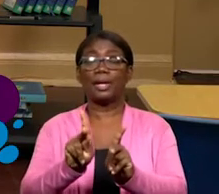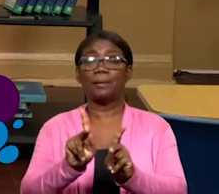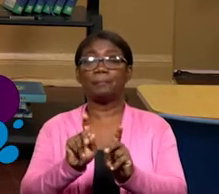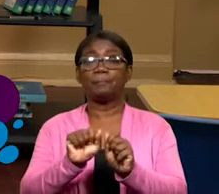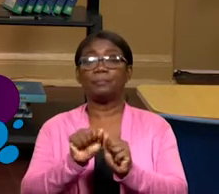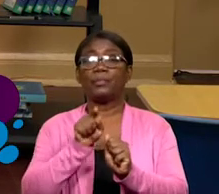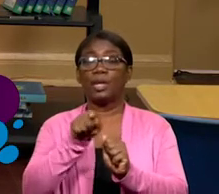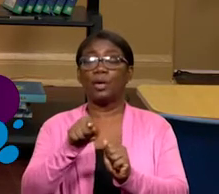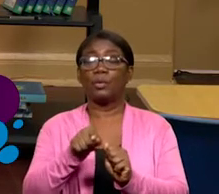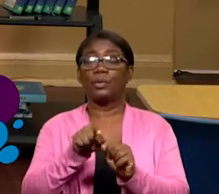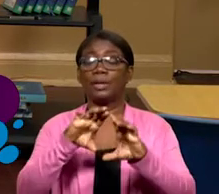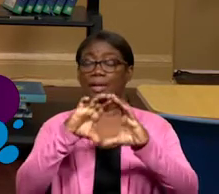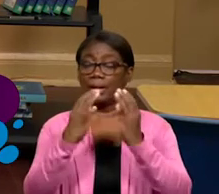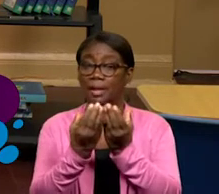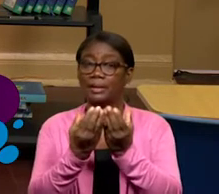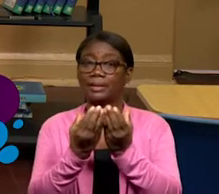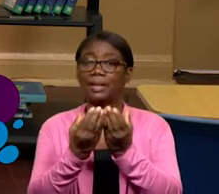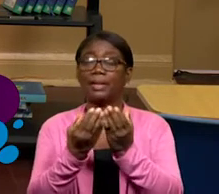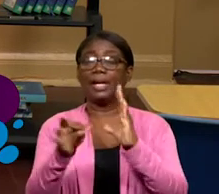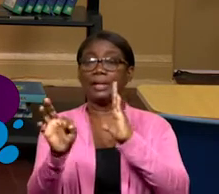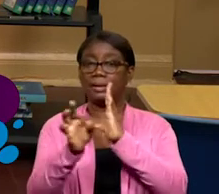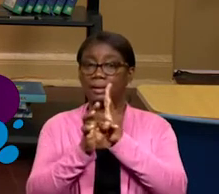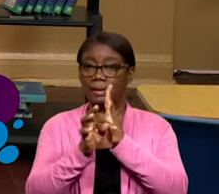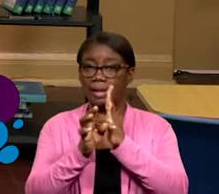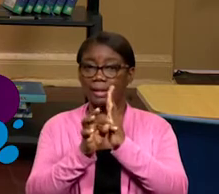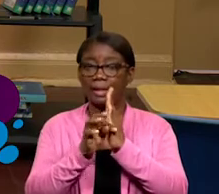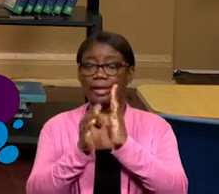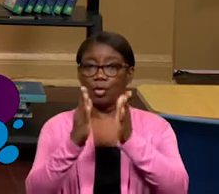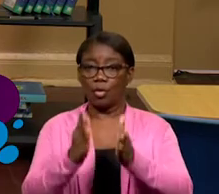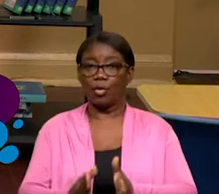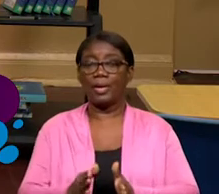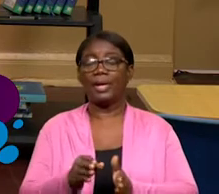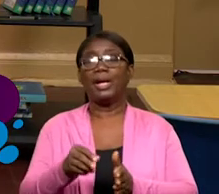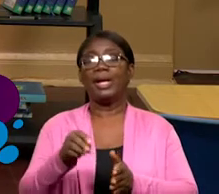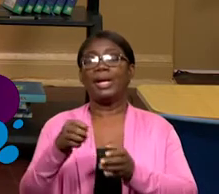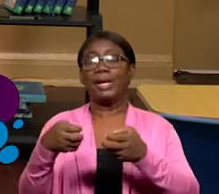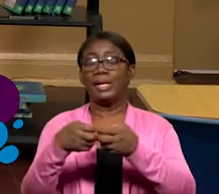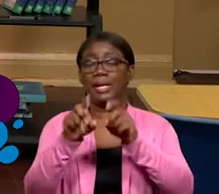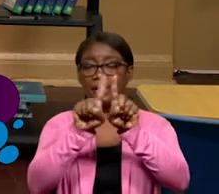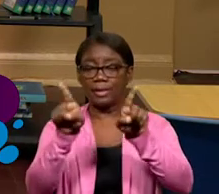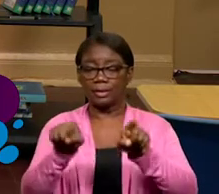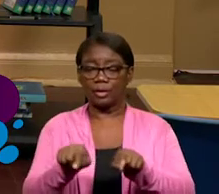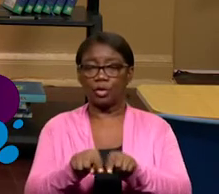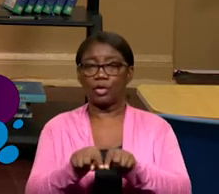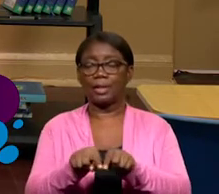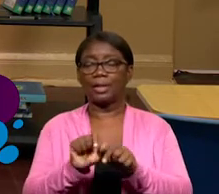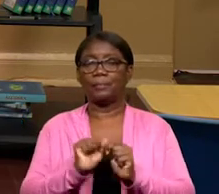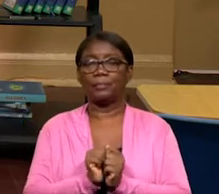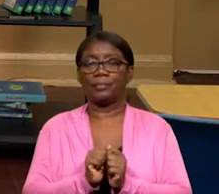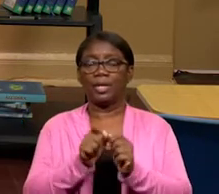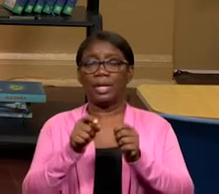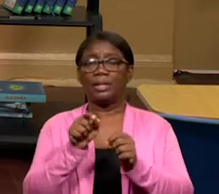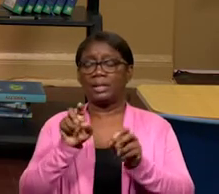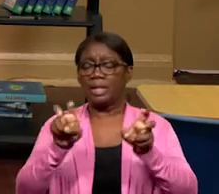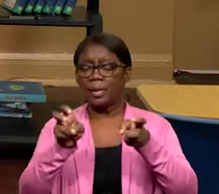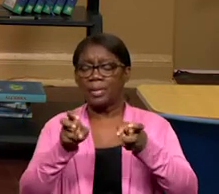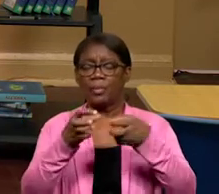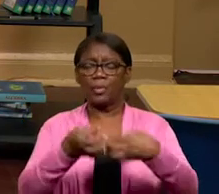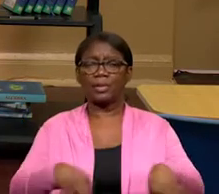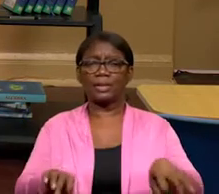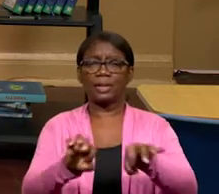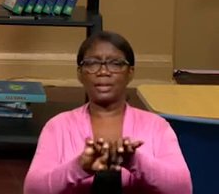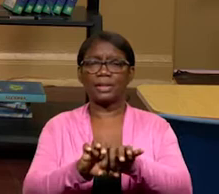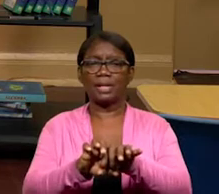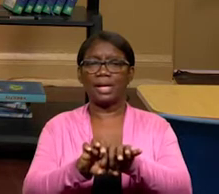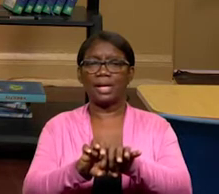clase más de técnico en electrónica. Vamos a hablar de temas importantes relacionados con